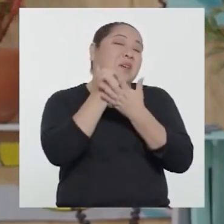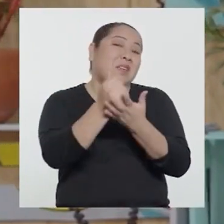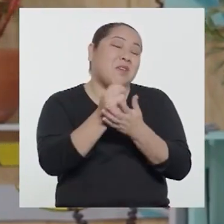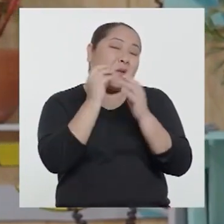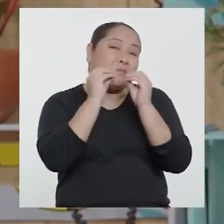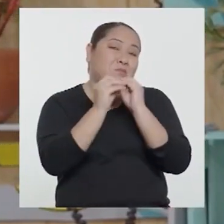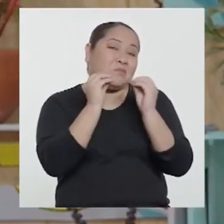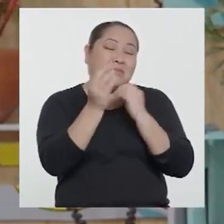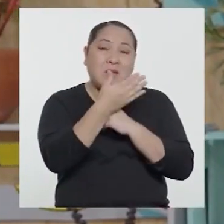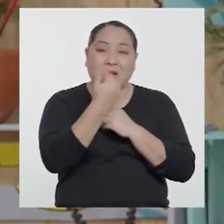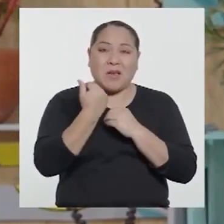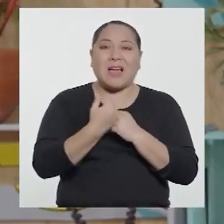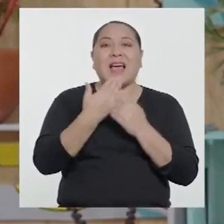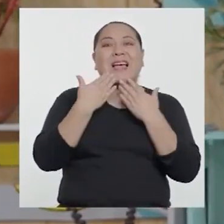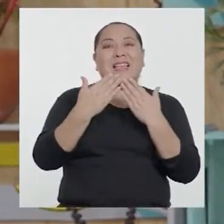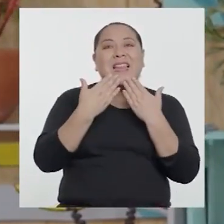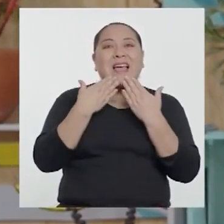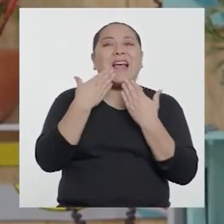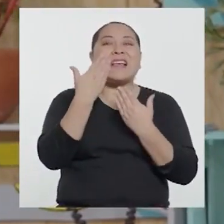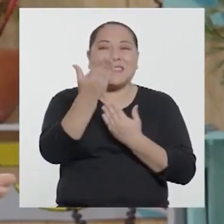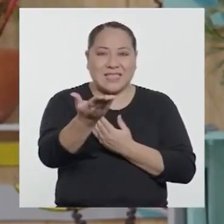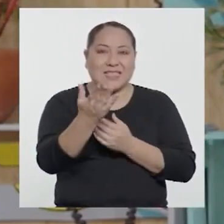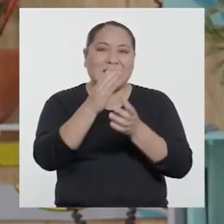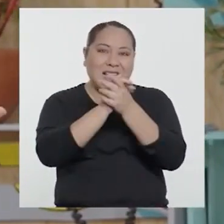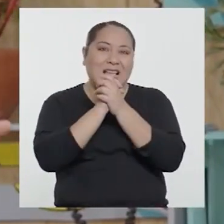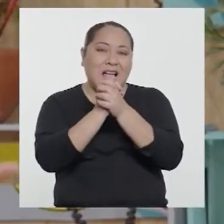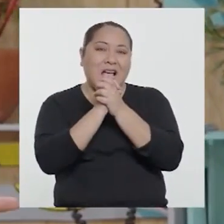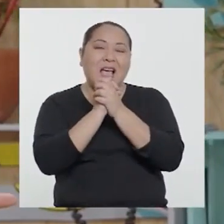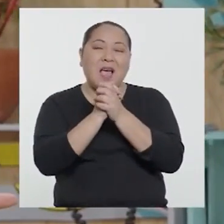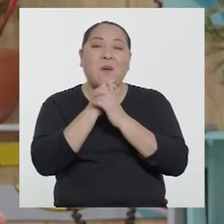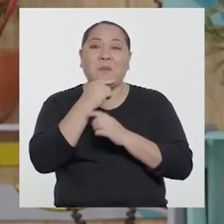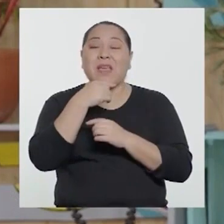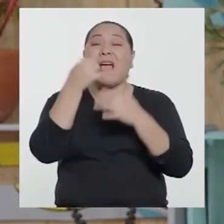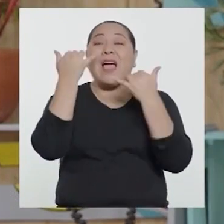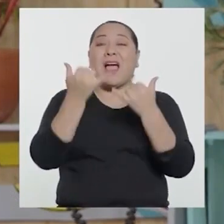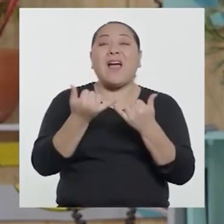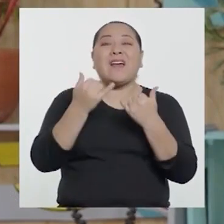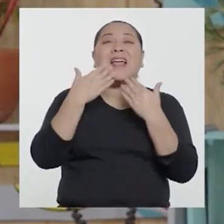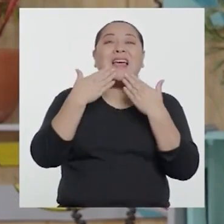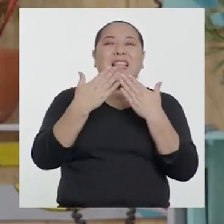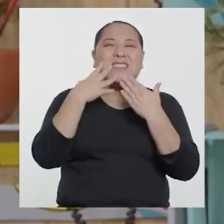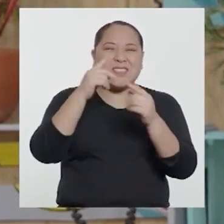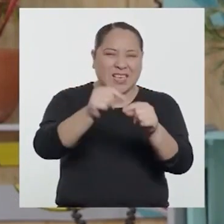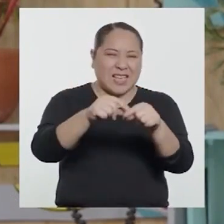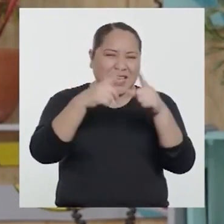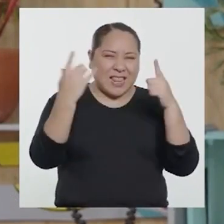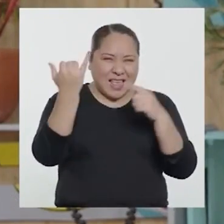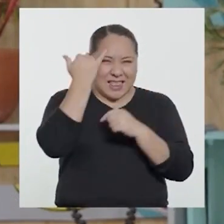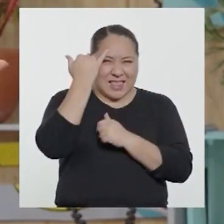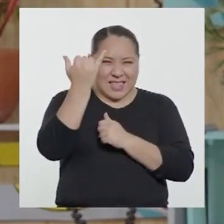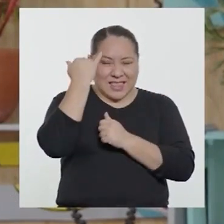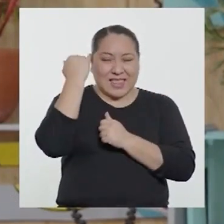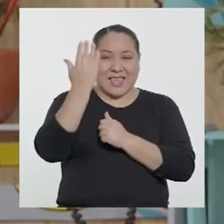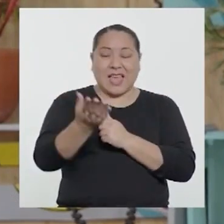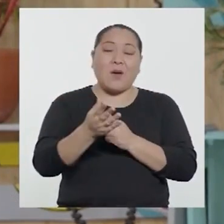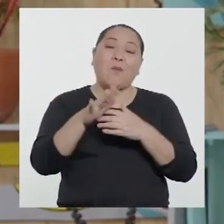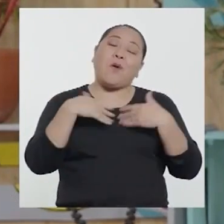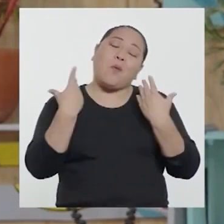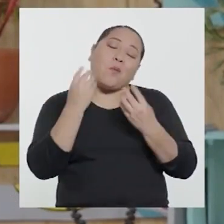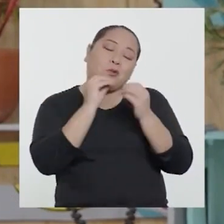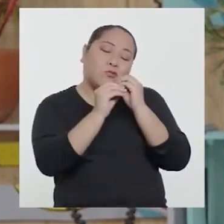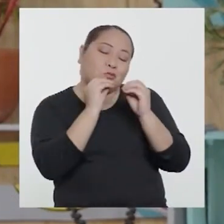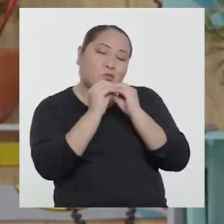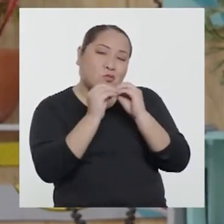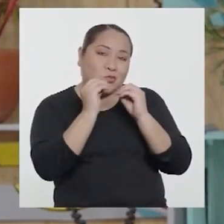pueden mejorarse. Así que agradecemos mucho a nuestra amiga porque ahora, gracias a su gran idea,